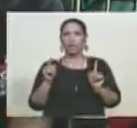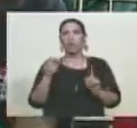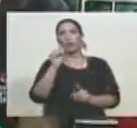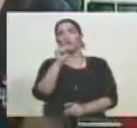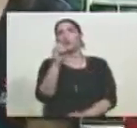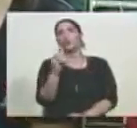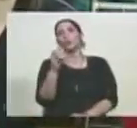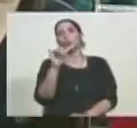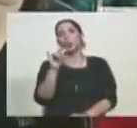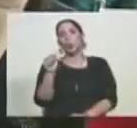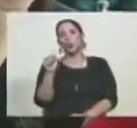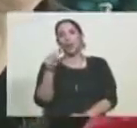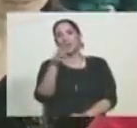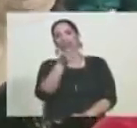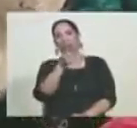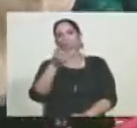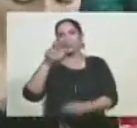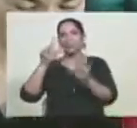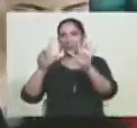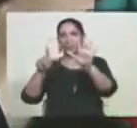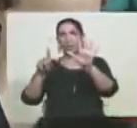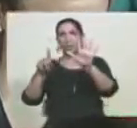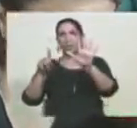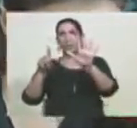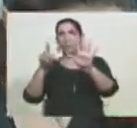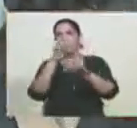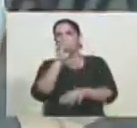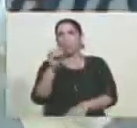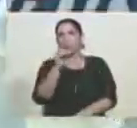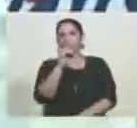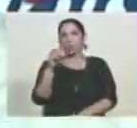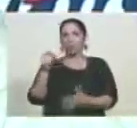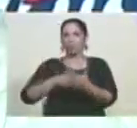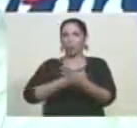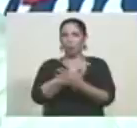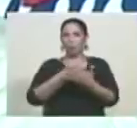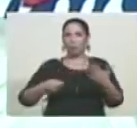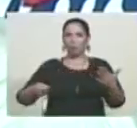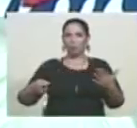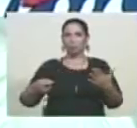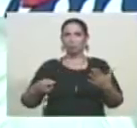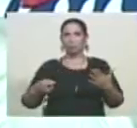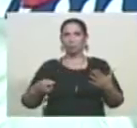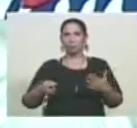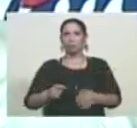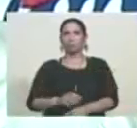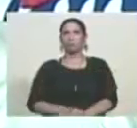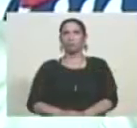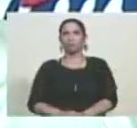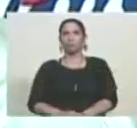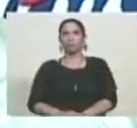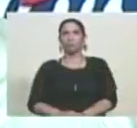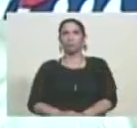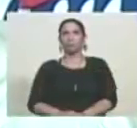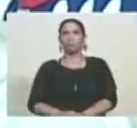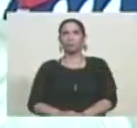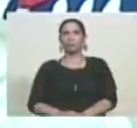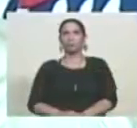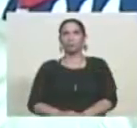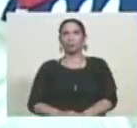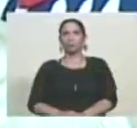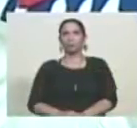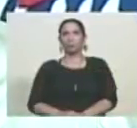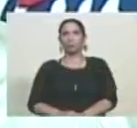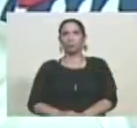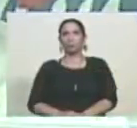el 36%, y nos eliminaría nosotros el comercio, la economía de puerto. Tenemos aquí material, el